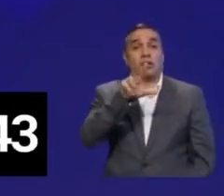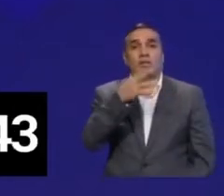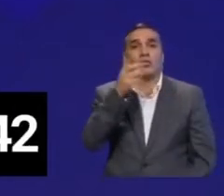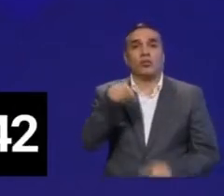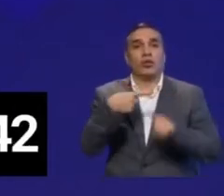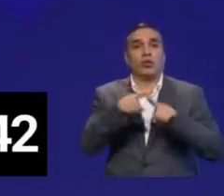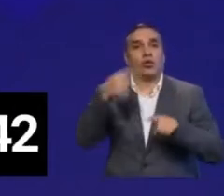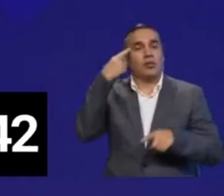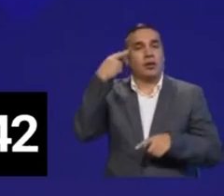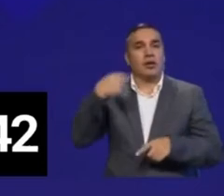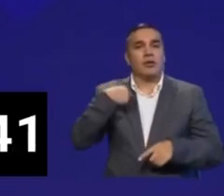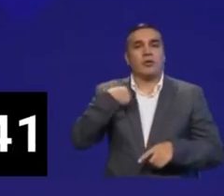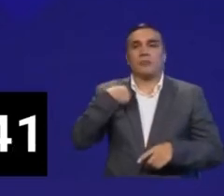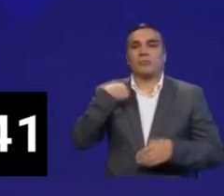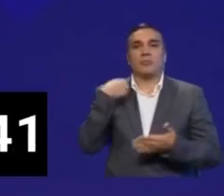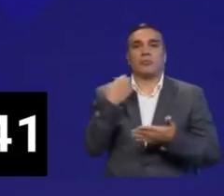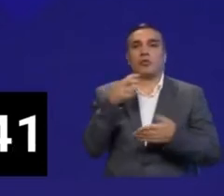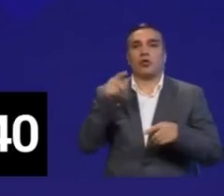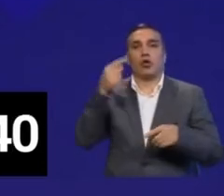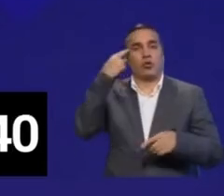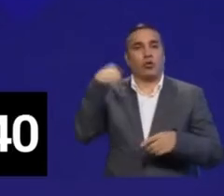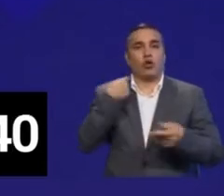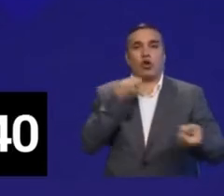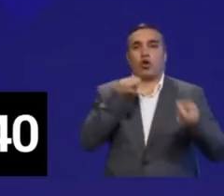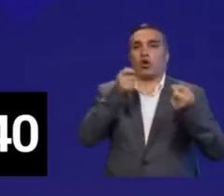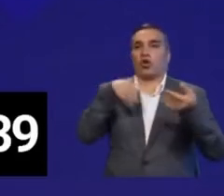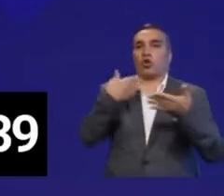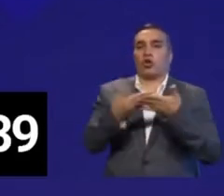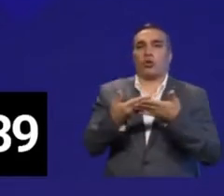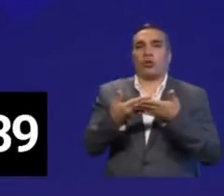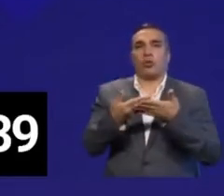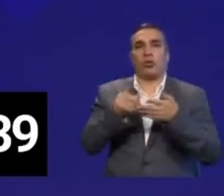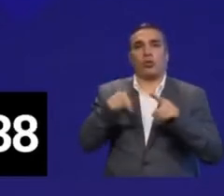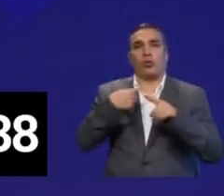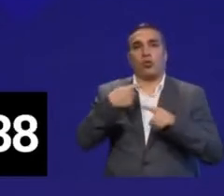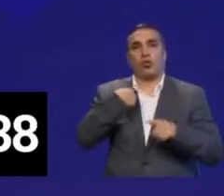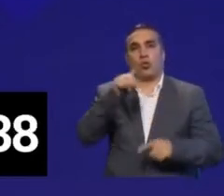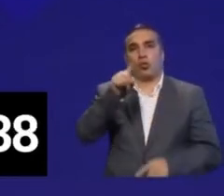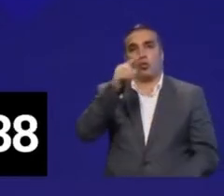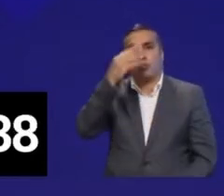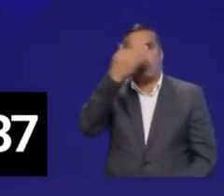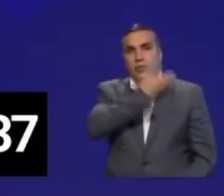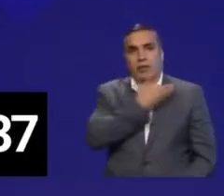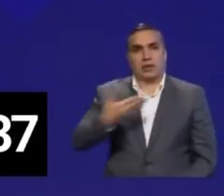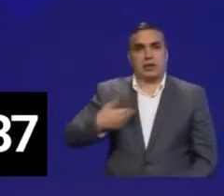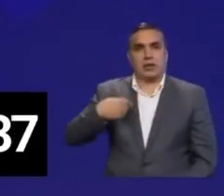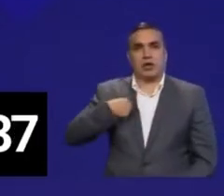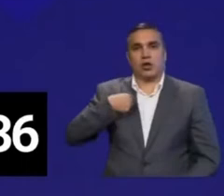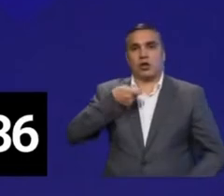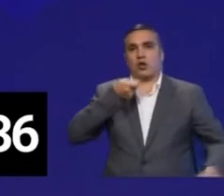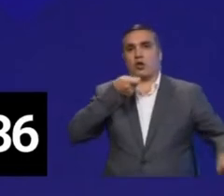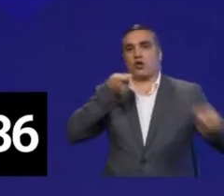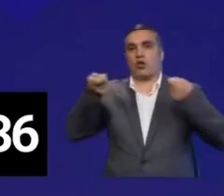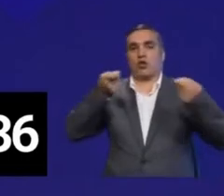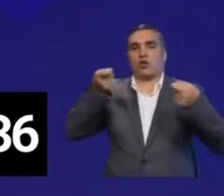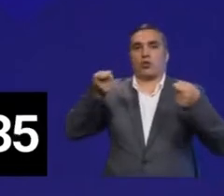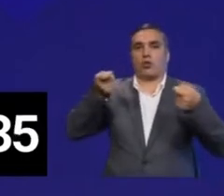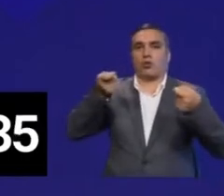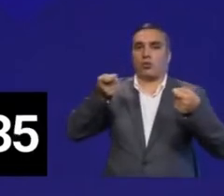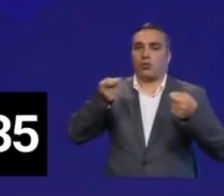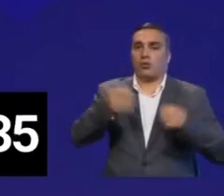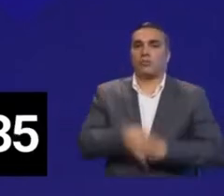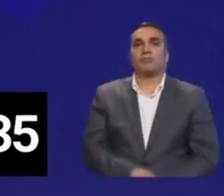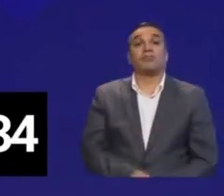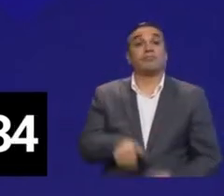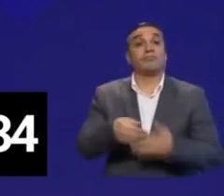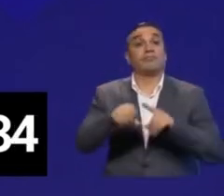el Estado sea el principio y fin de todas las cosas, alrededor de la figura de un presidente que tiene una corte que además se puede beneficiar de esa relación,